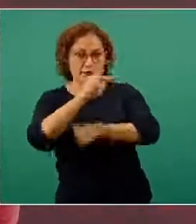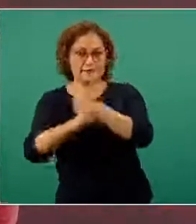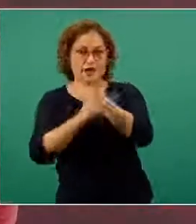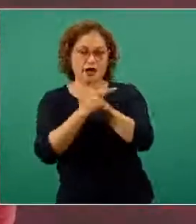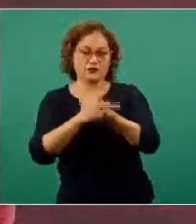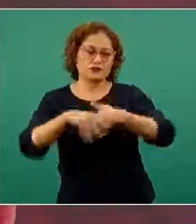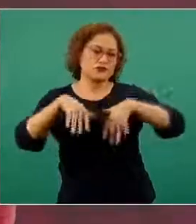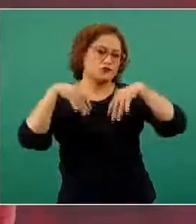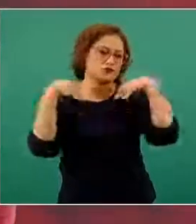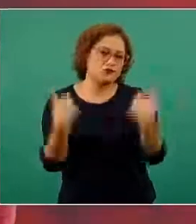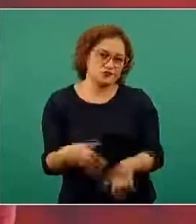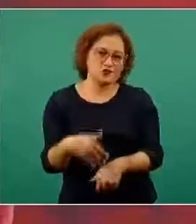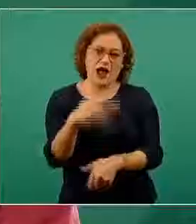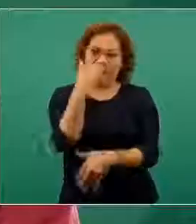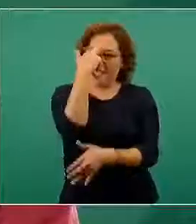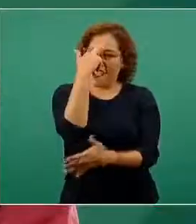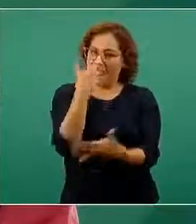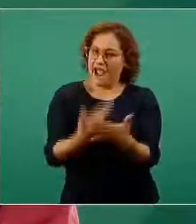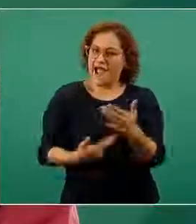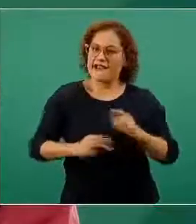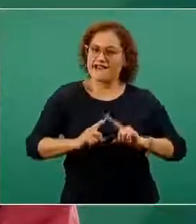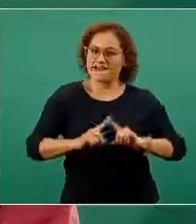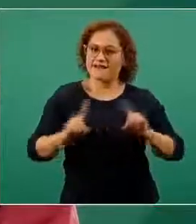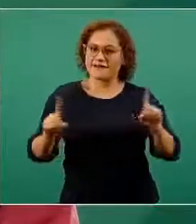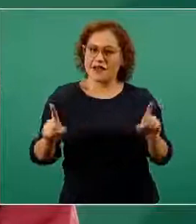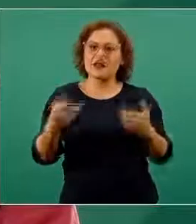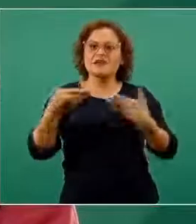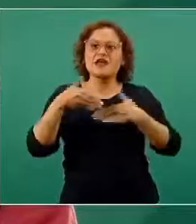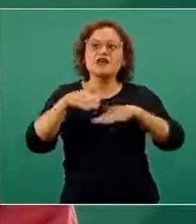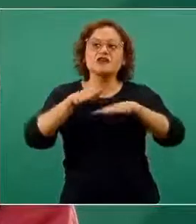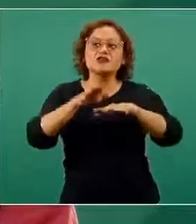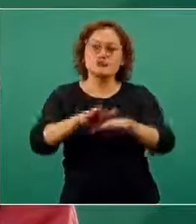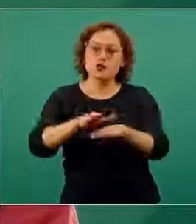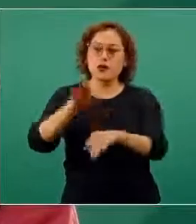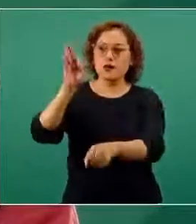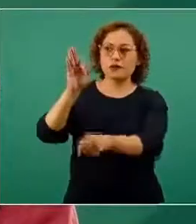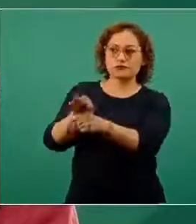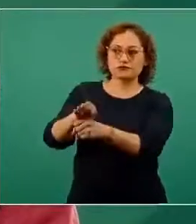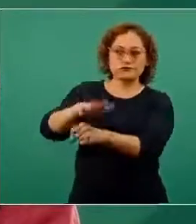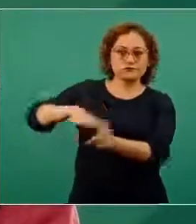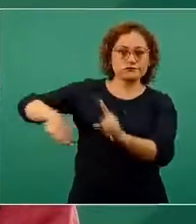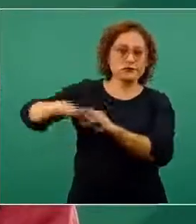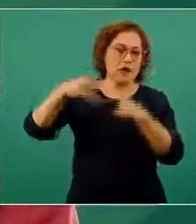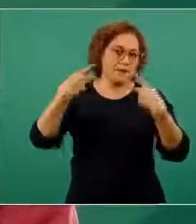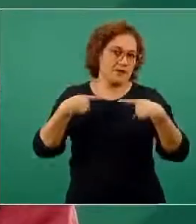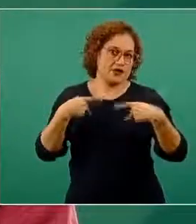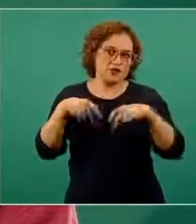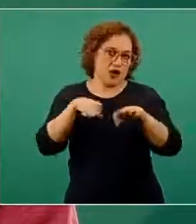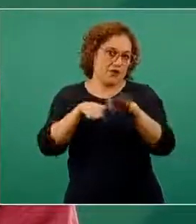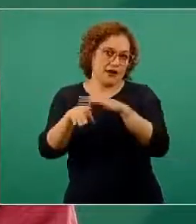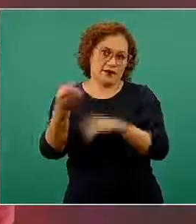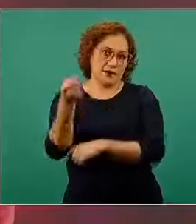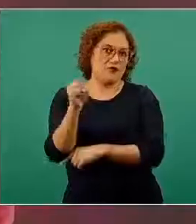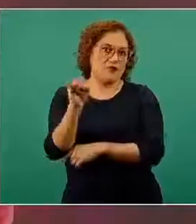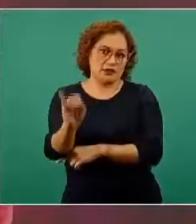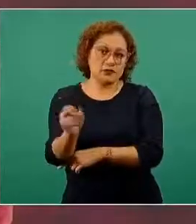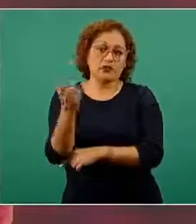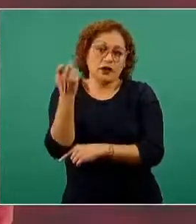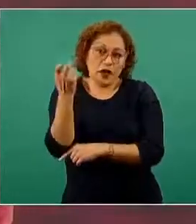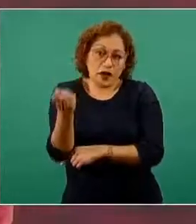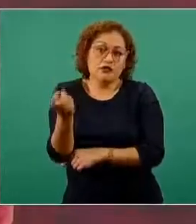responsabilidades respecto a la seguridad social, porque no se les brinda seguridad social, lo que representa un quebranto